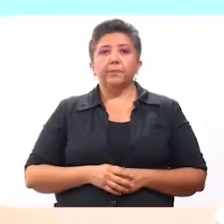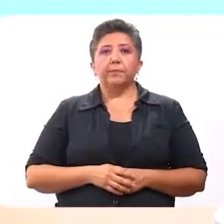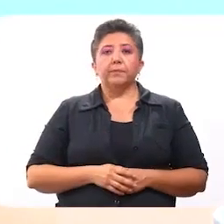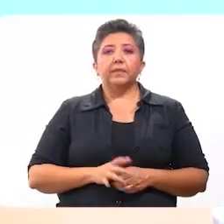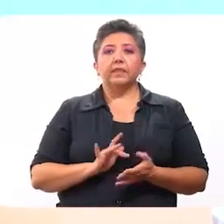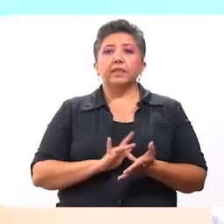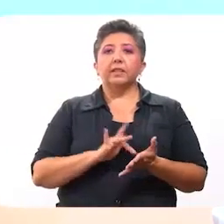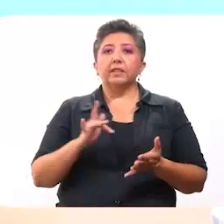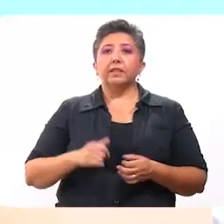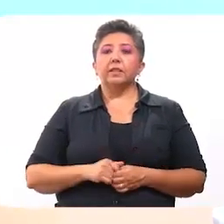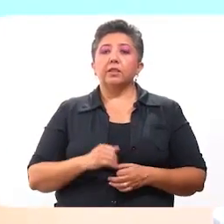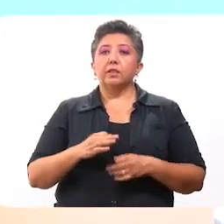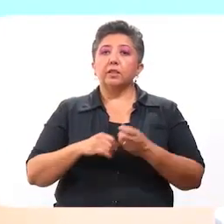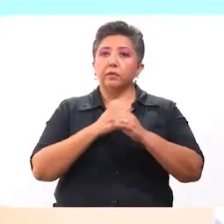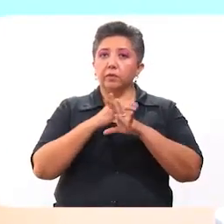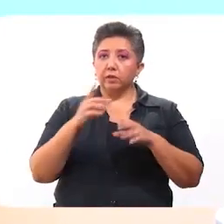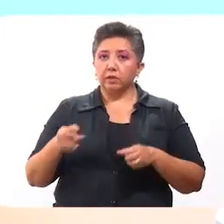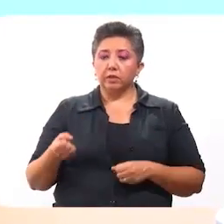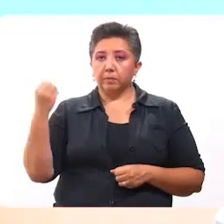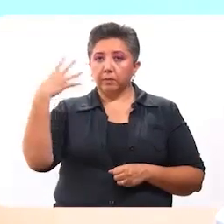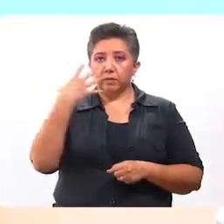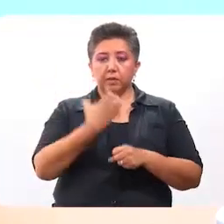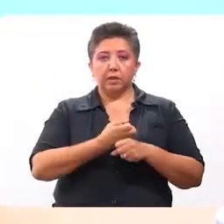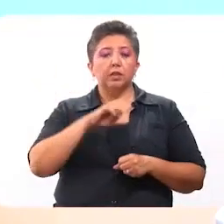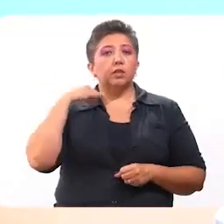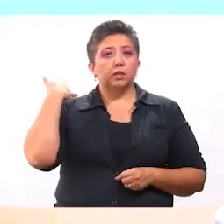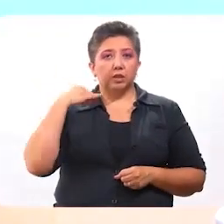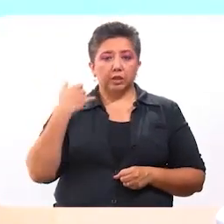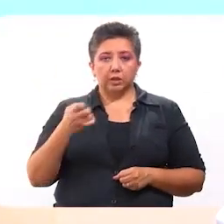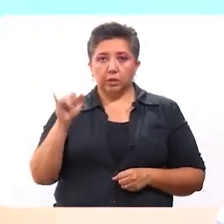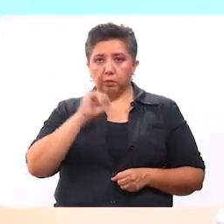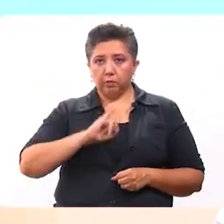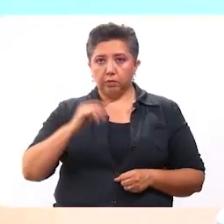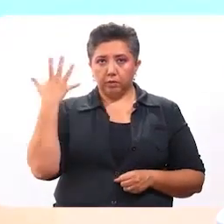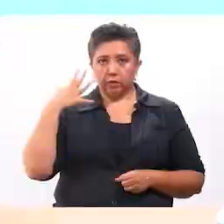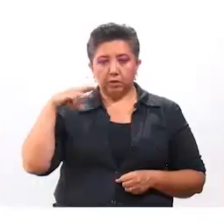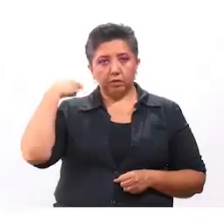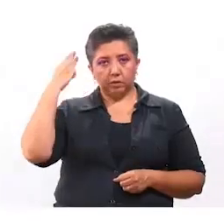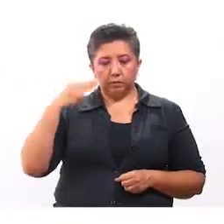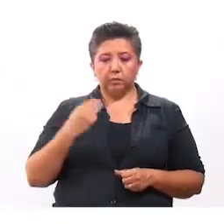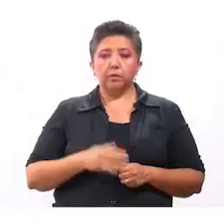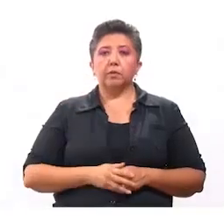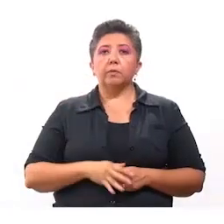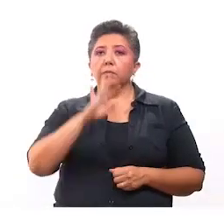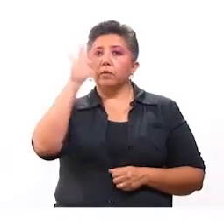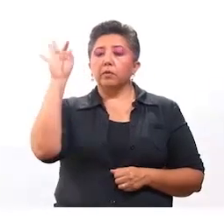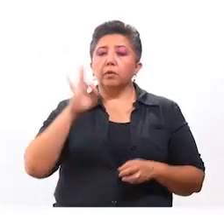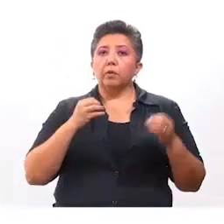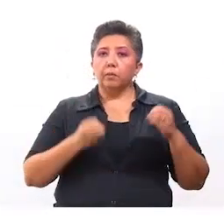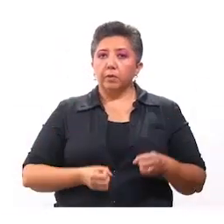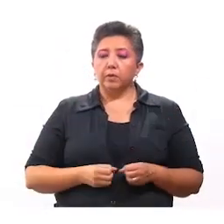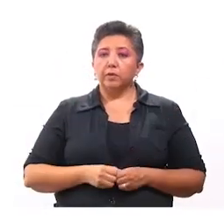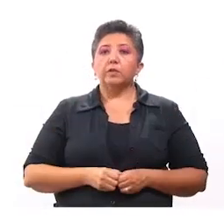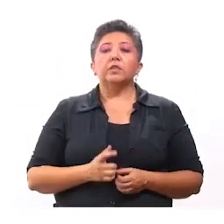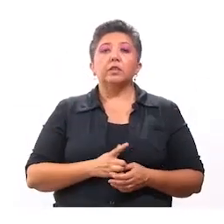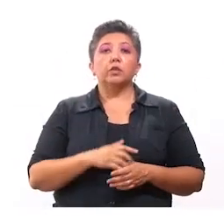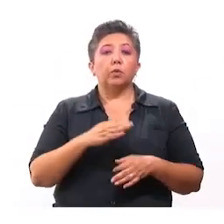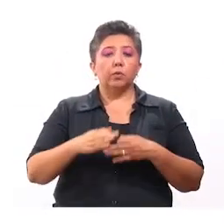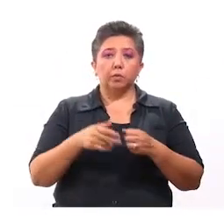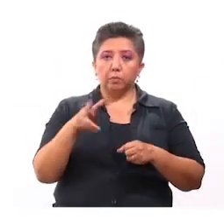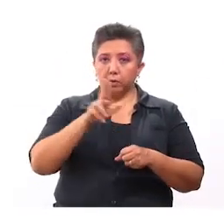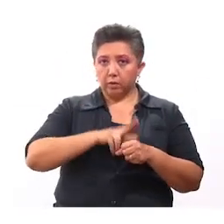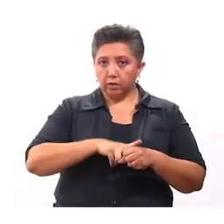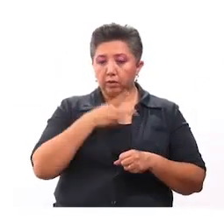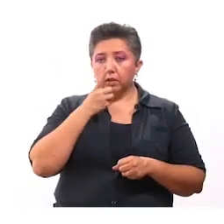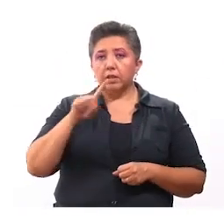Gracias. Estos son los indicadores del semáforo estatal de Yucatán este jueves 10 de marzo. El porcentaje de ocupación de cuidados intensivos total